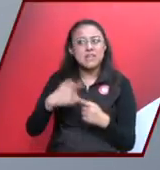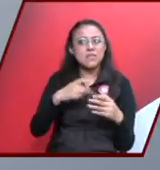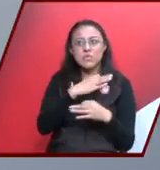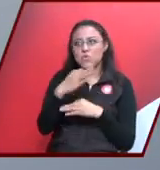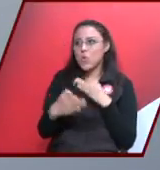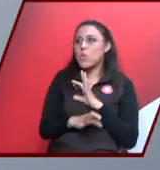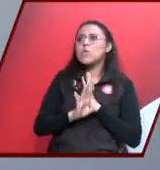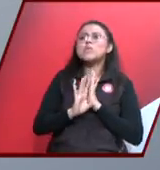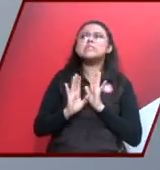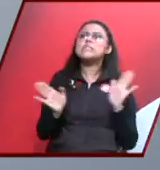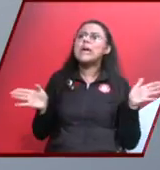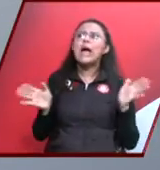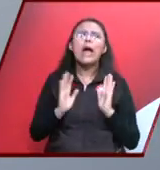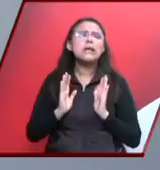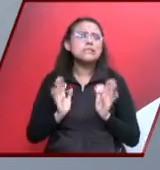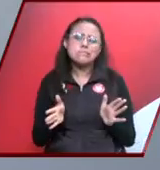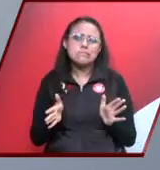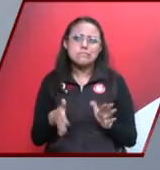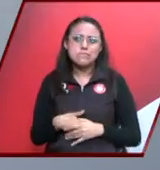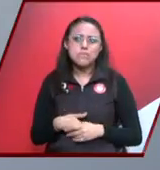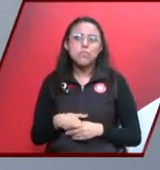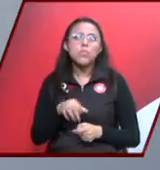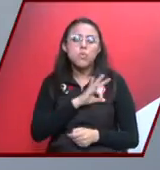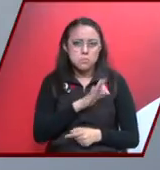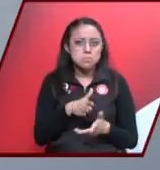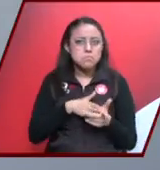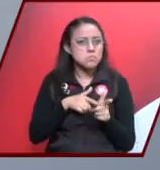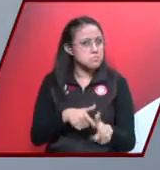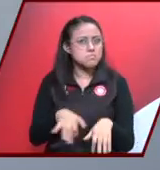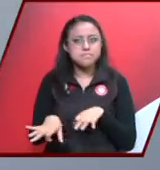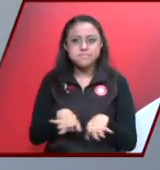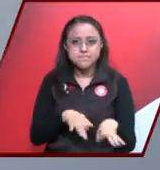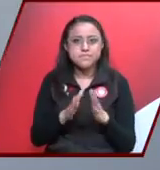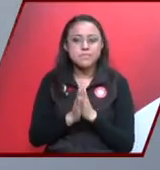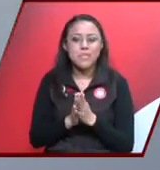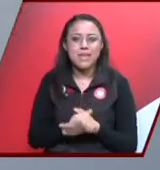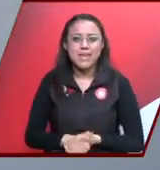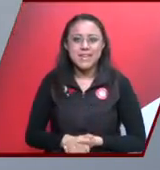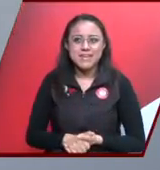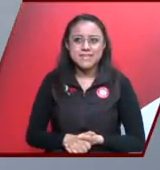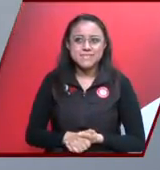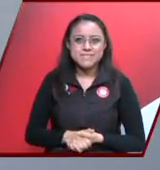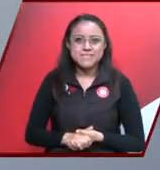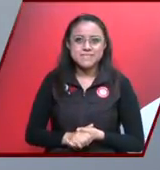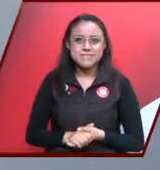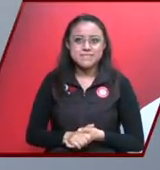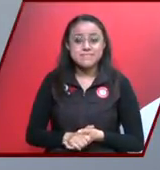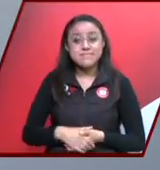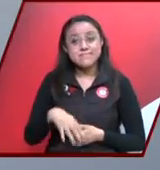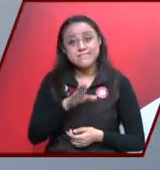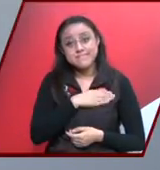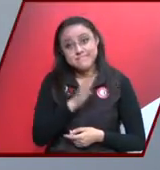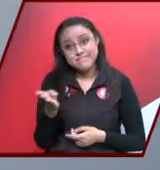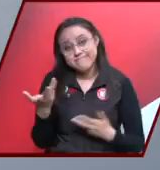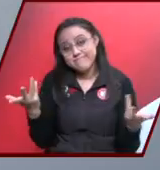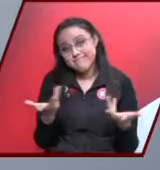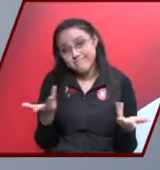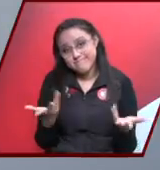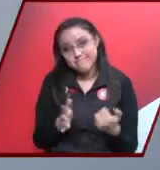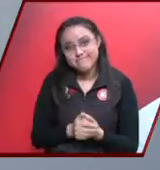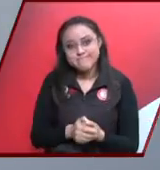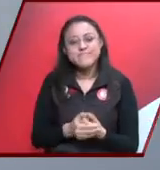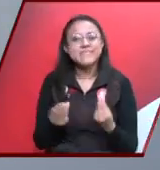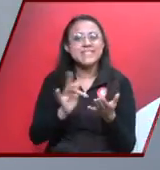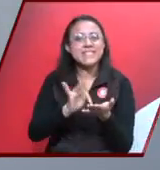todo. Ya, ya. Póngase a chambear. Póngase a chambear. Pero bueno. Pues, ¿qué hacemos? Pues